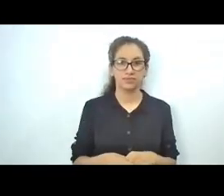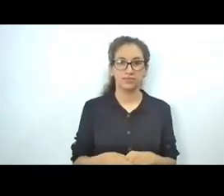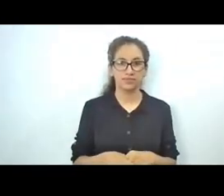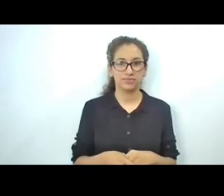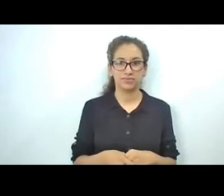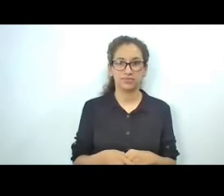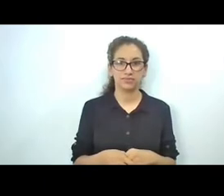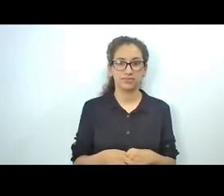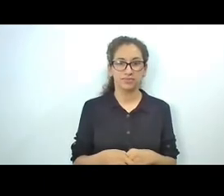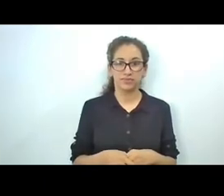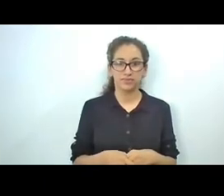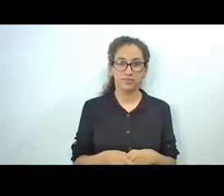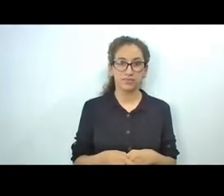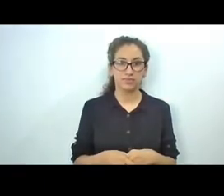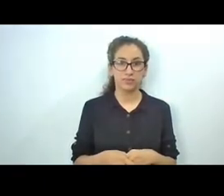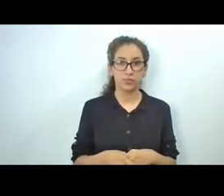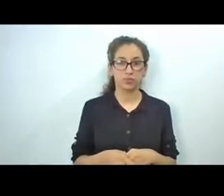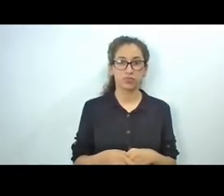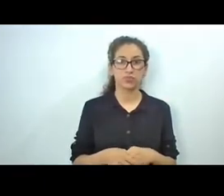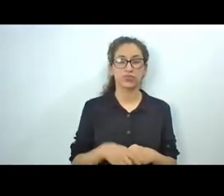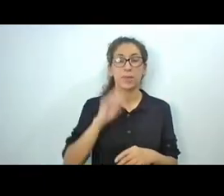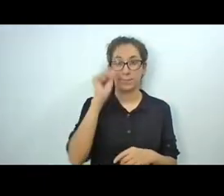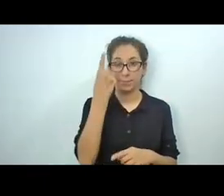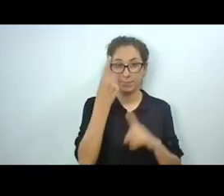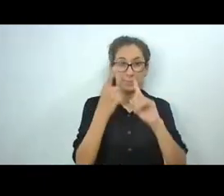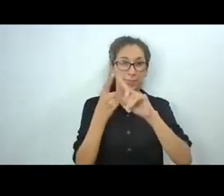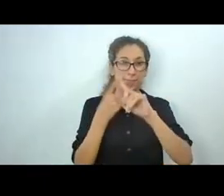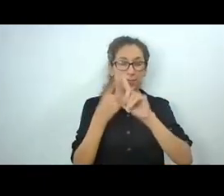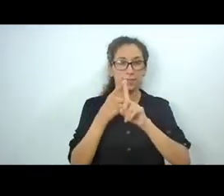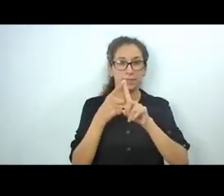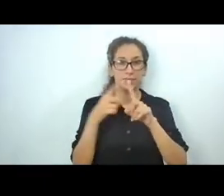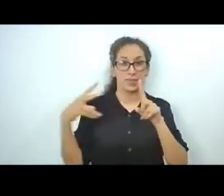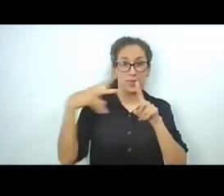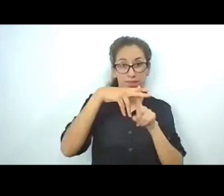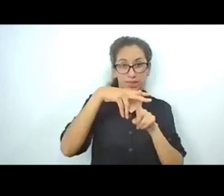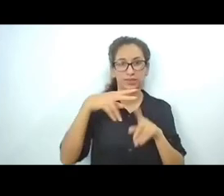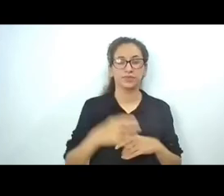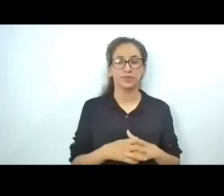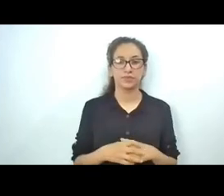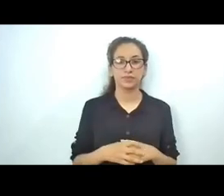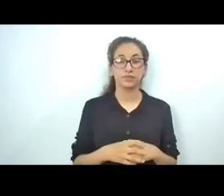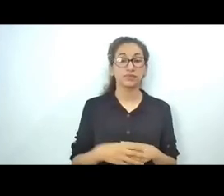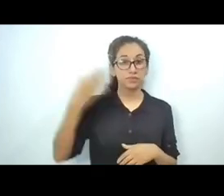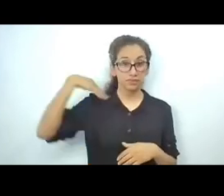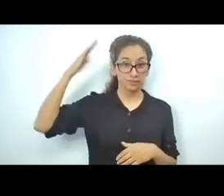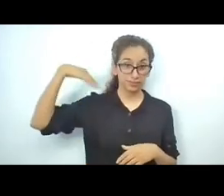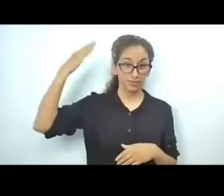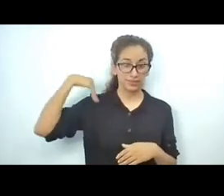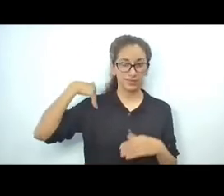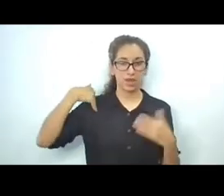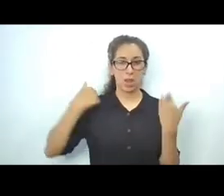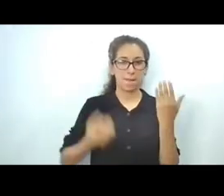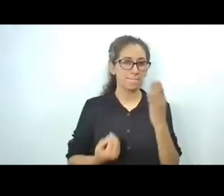Ya. A ver, la circuncisión. Eh, eh, antes, antes había un poco más de